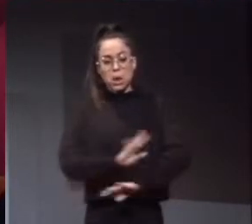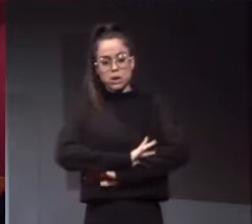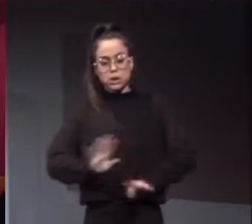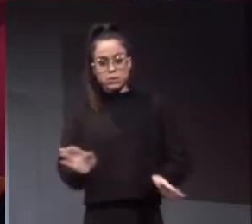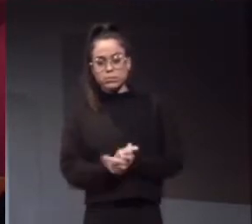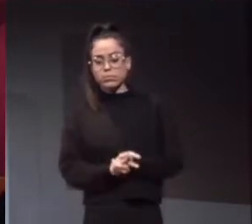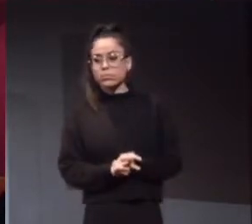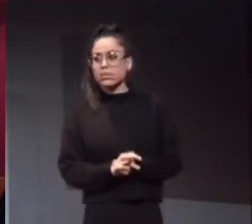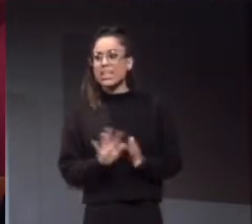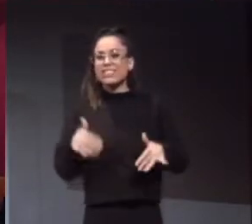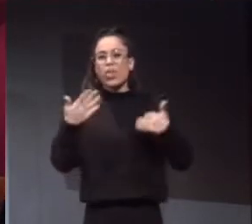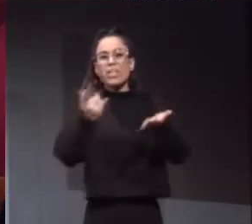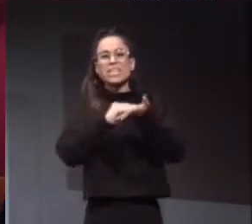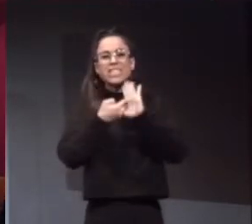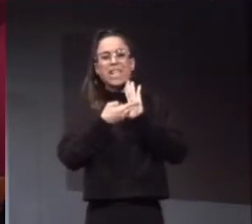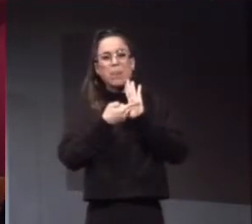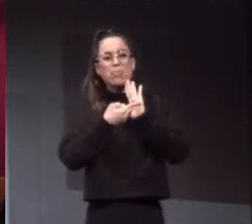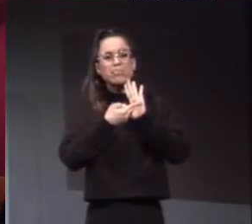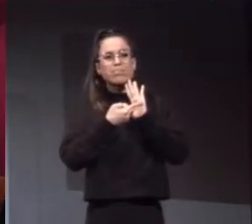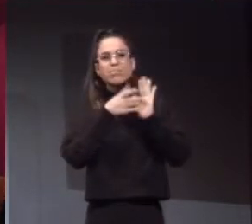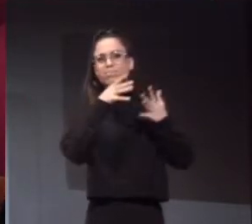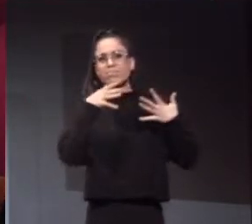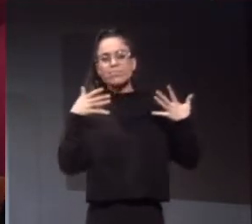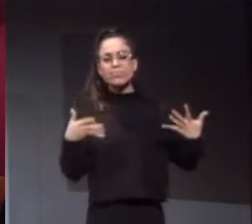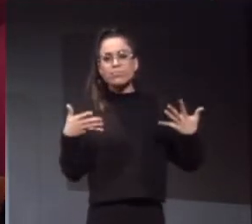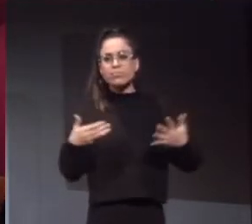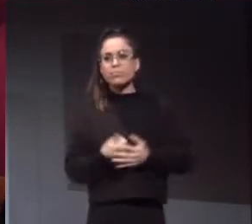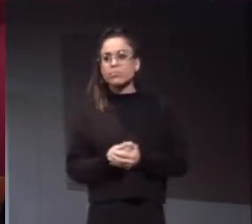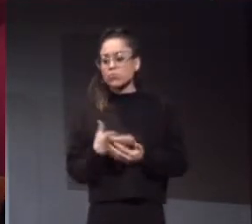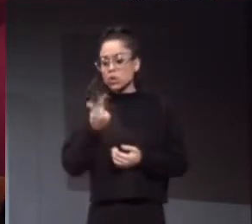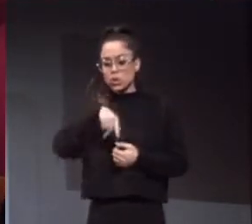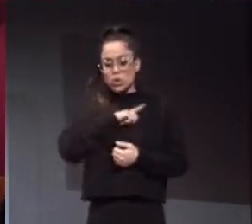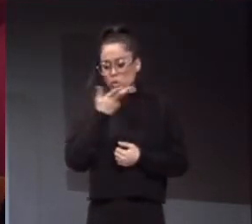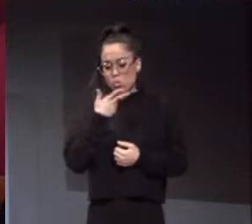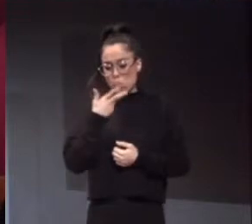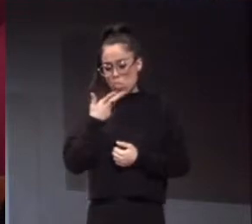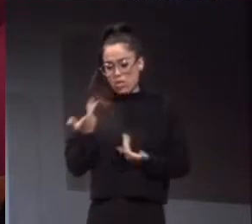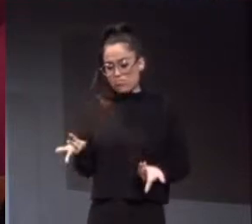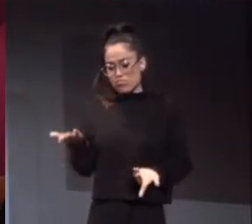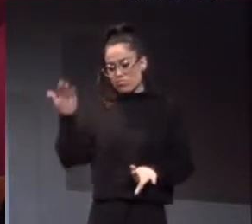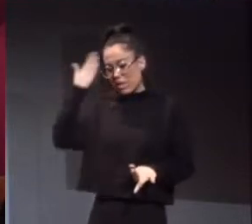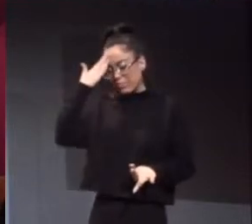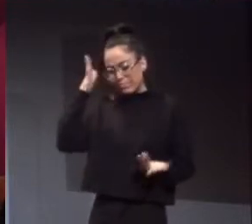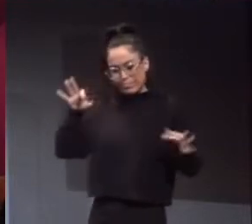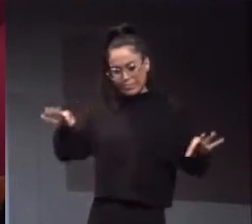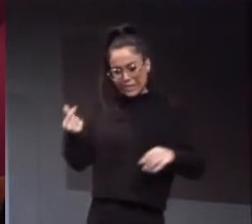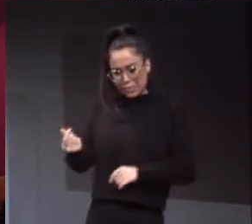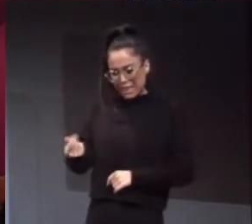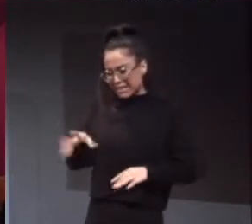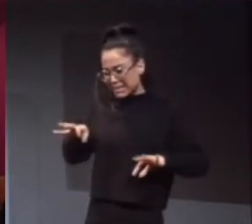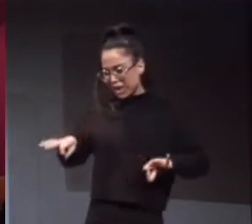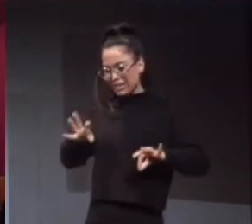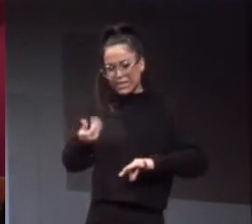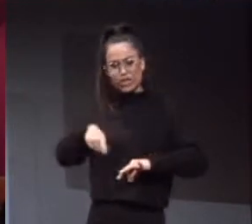este sistema y que todo mundo conocemos de capitalismo salvaje que hoy